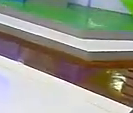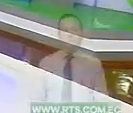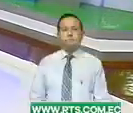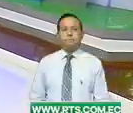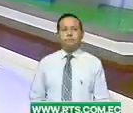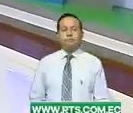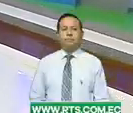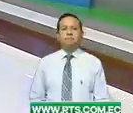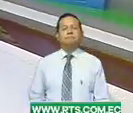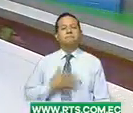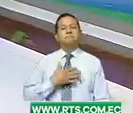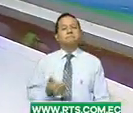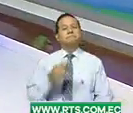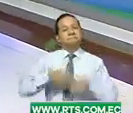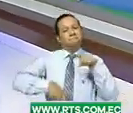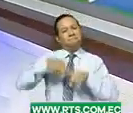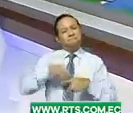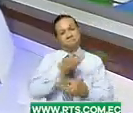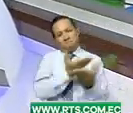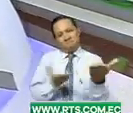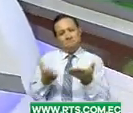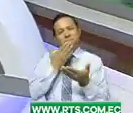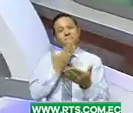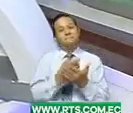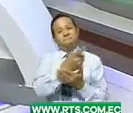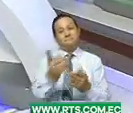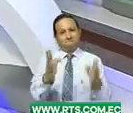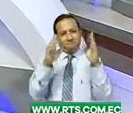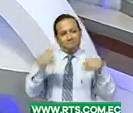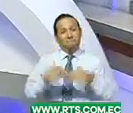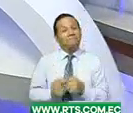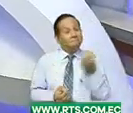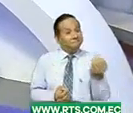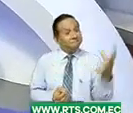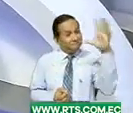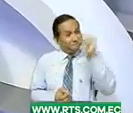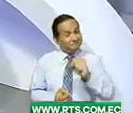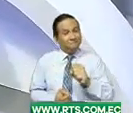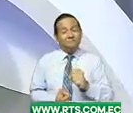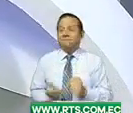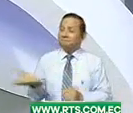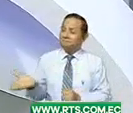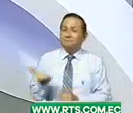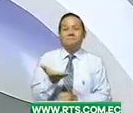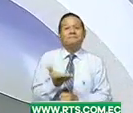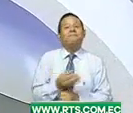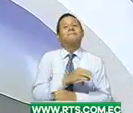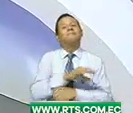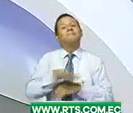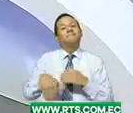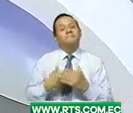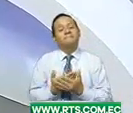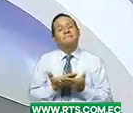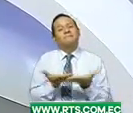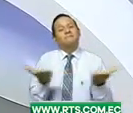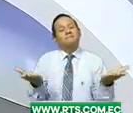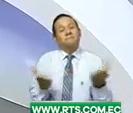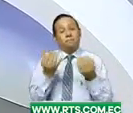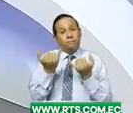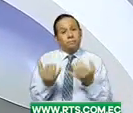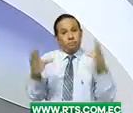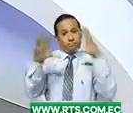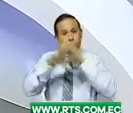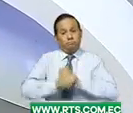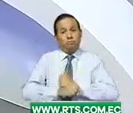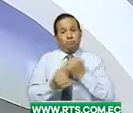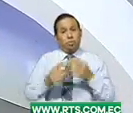¿qué tal, amigos? Bienvenidos. Gracias por estar con nosotros. Analí, muy buenas noches. ¿Cómo estás, Adriana? Y amables televidentes, buenas noches. Enseguida las noticias